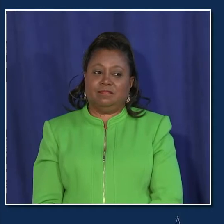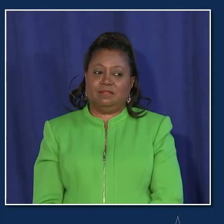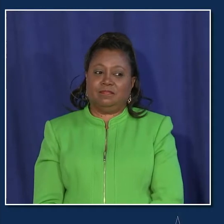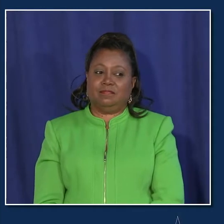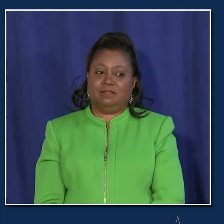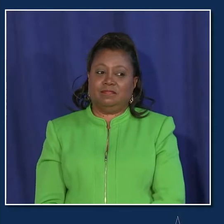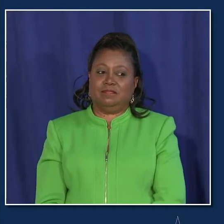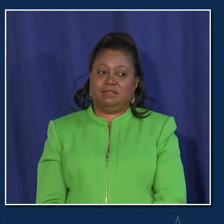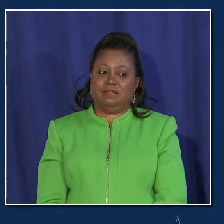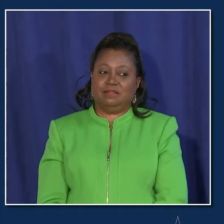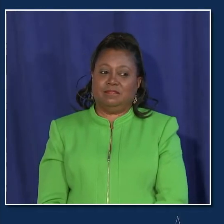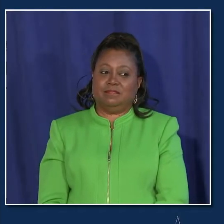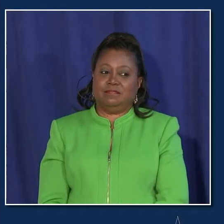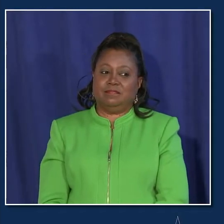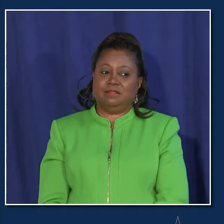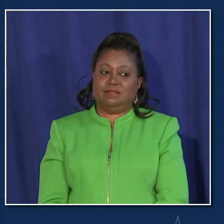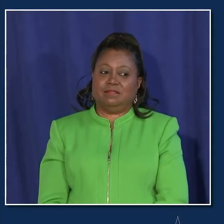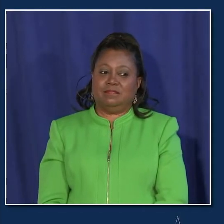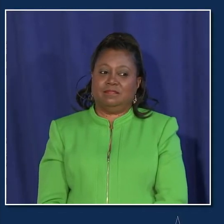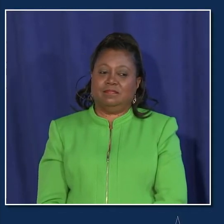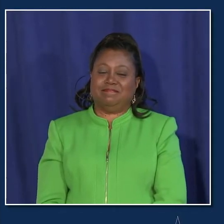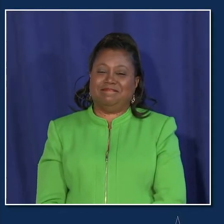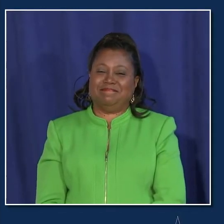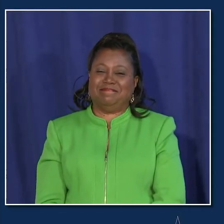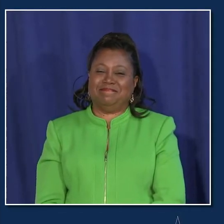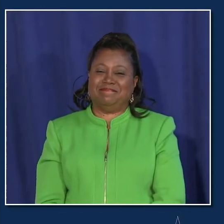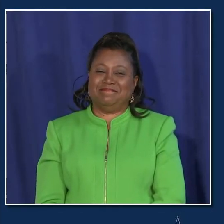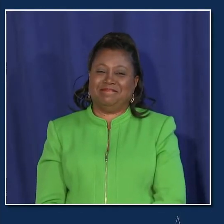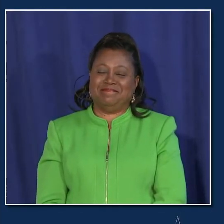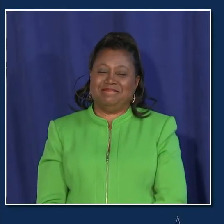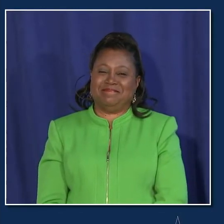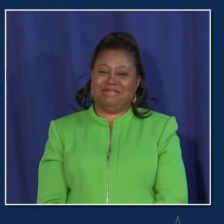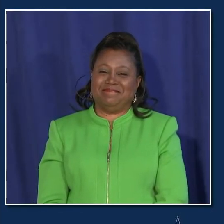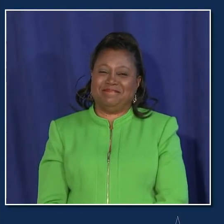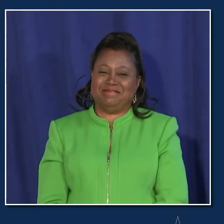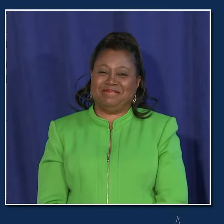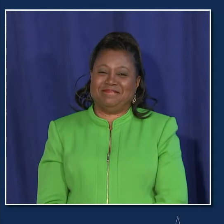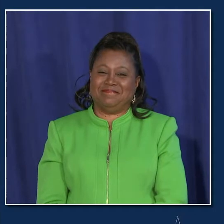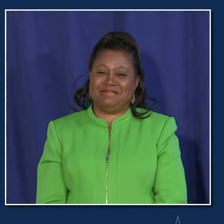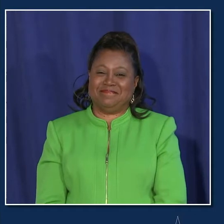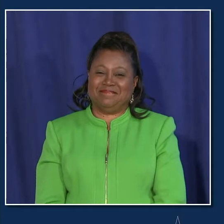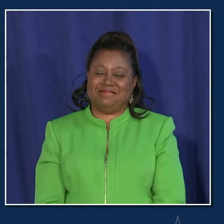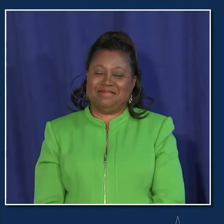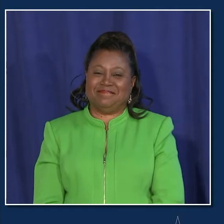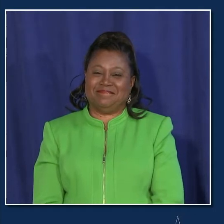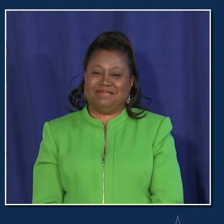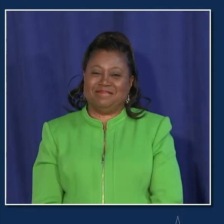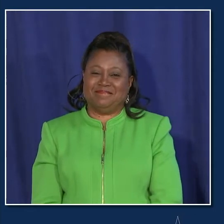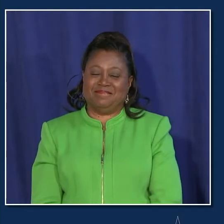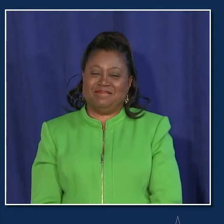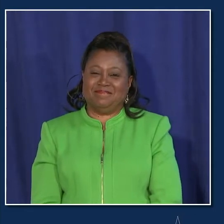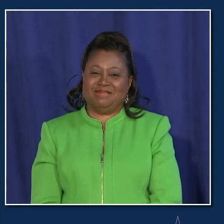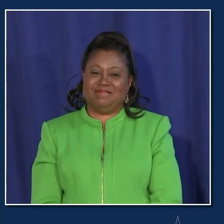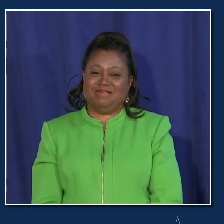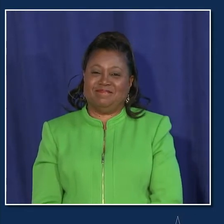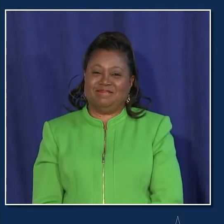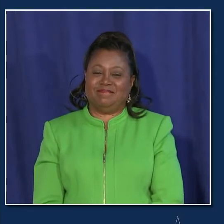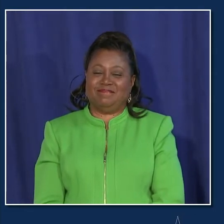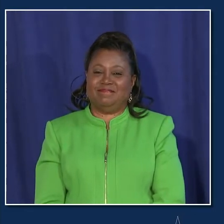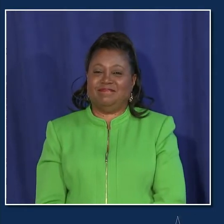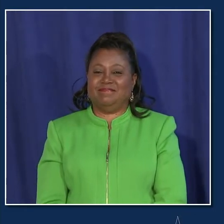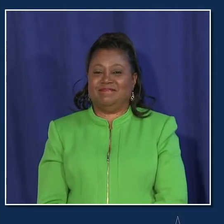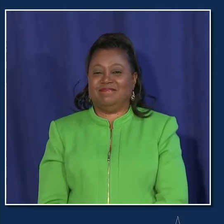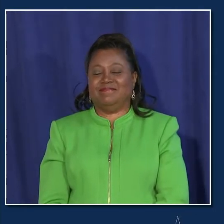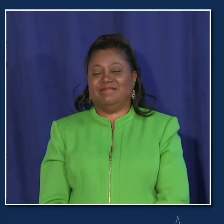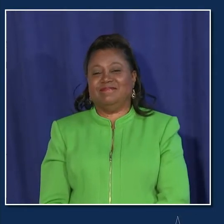fácil posible, sin citas, sin que se le pida identificación que lo ponga en riesgo. Está adecuado para todas nuestras comunidades,